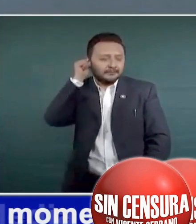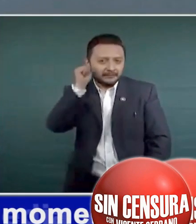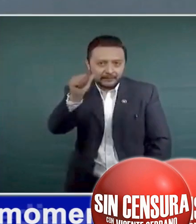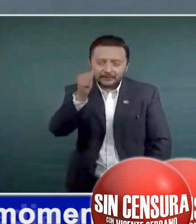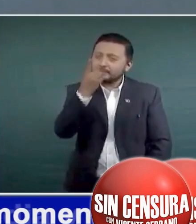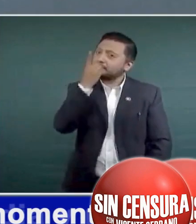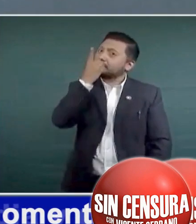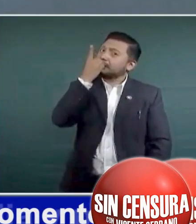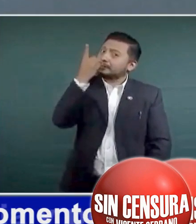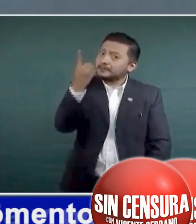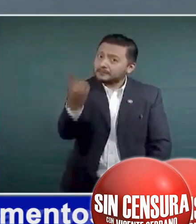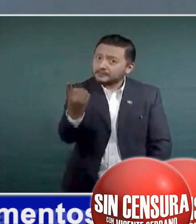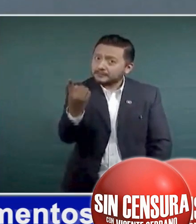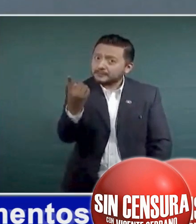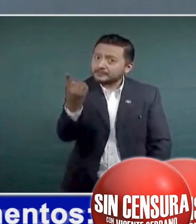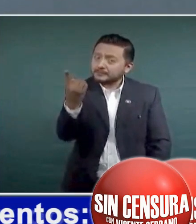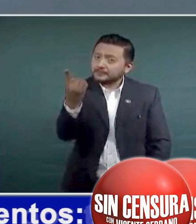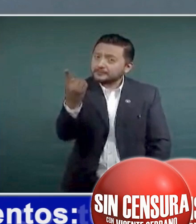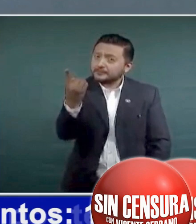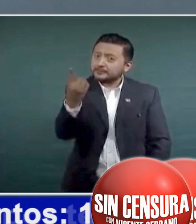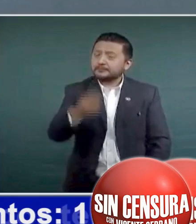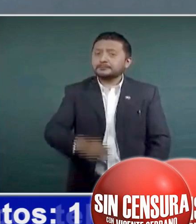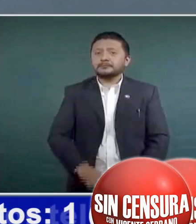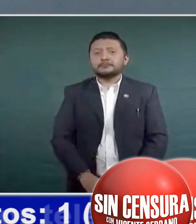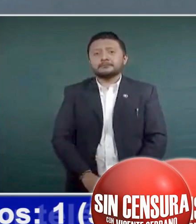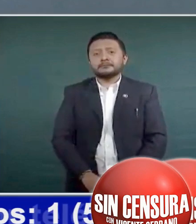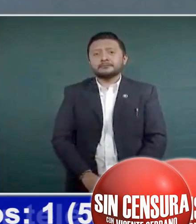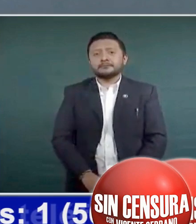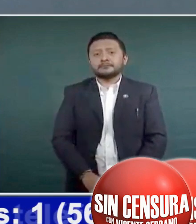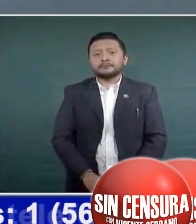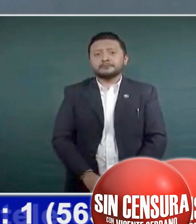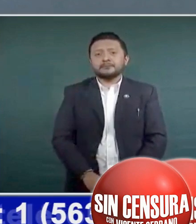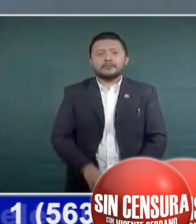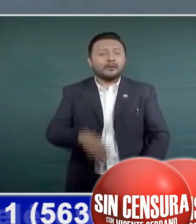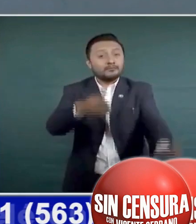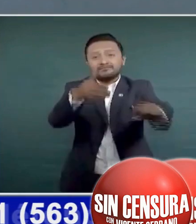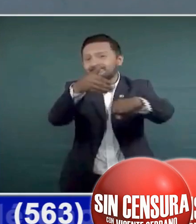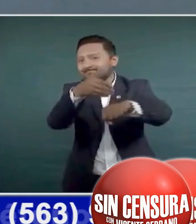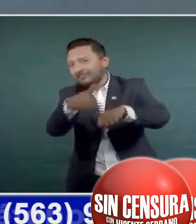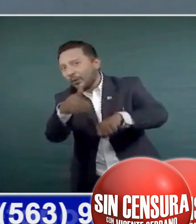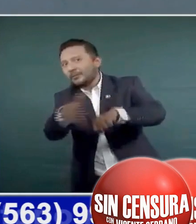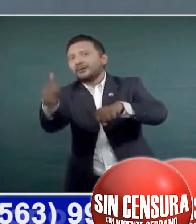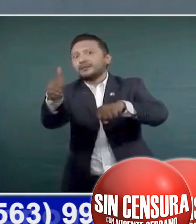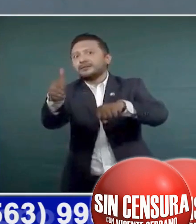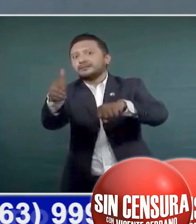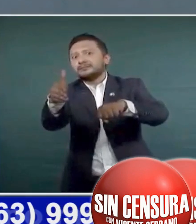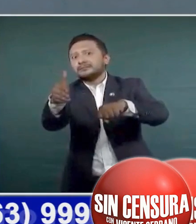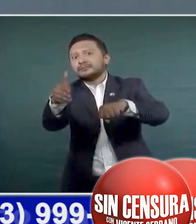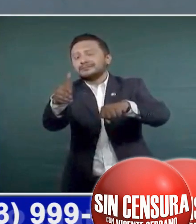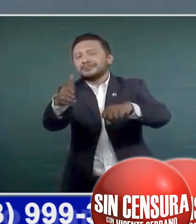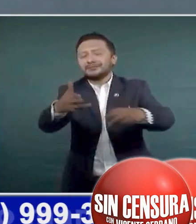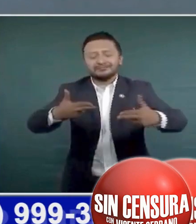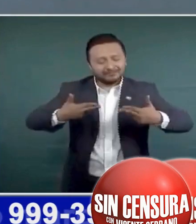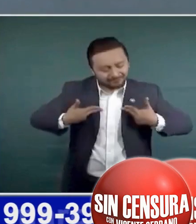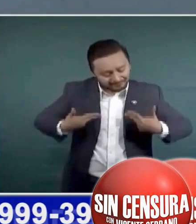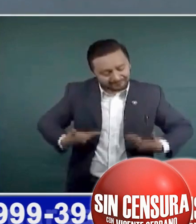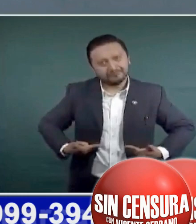dicho, no son datos, no son cifras, son seres humanos.